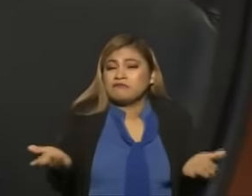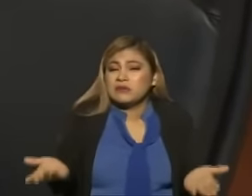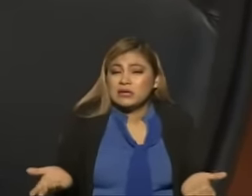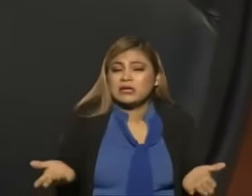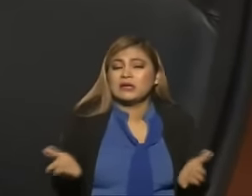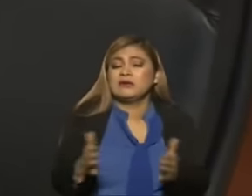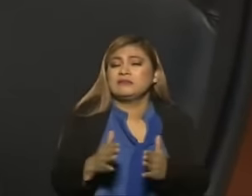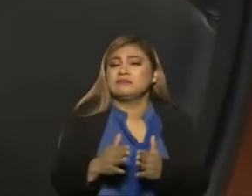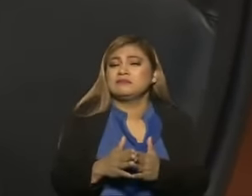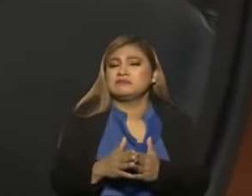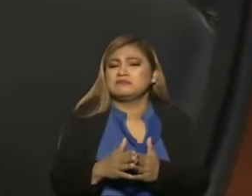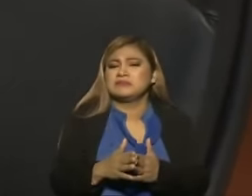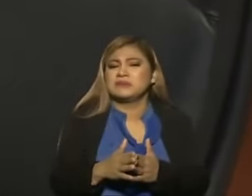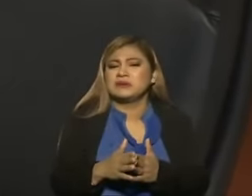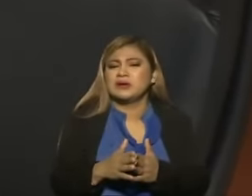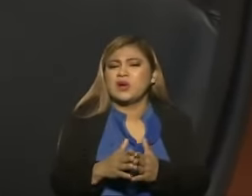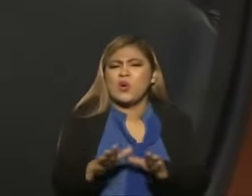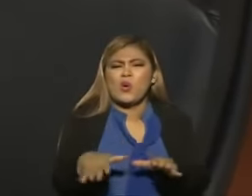se